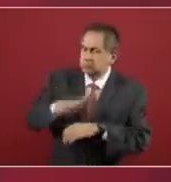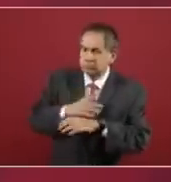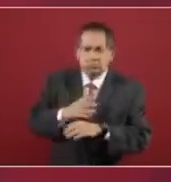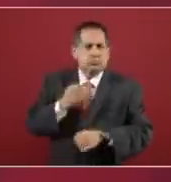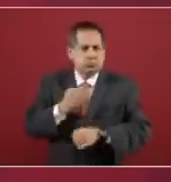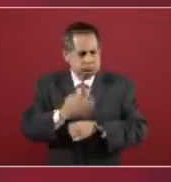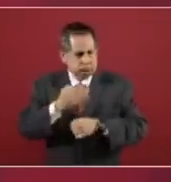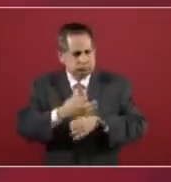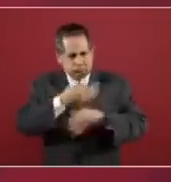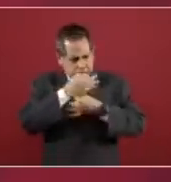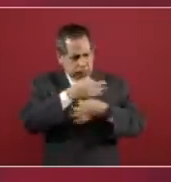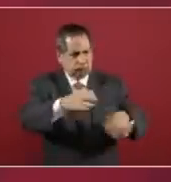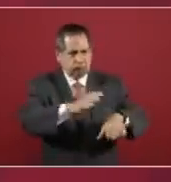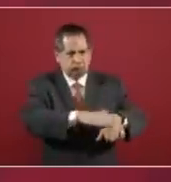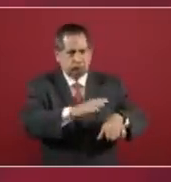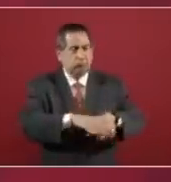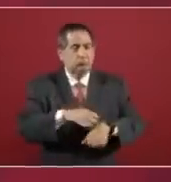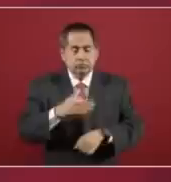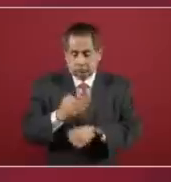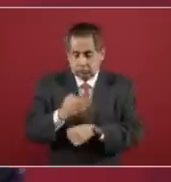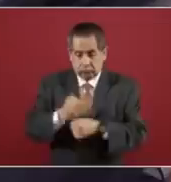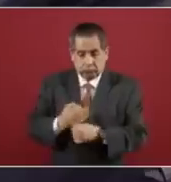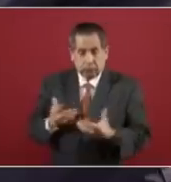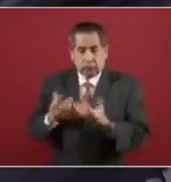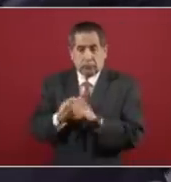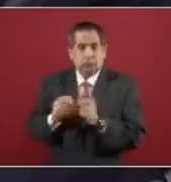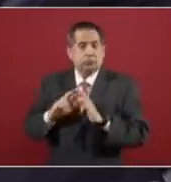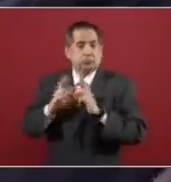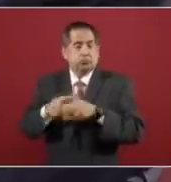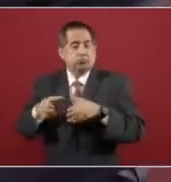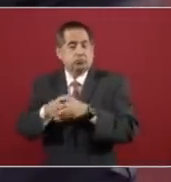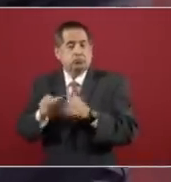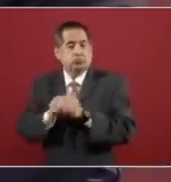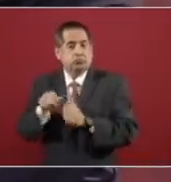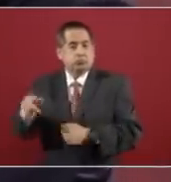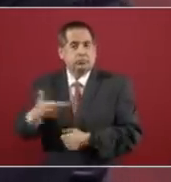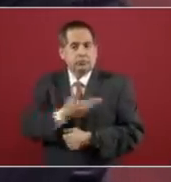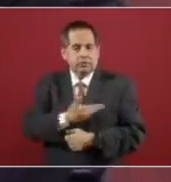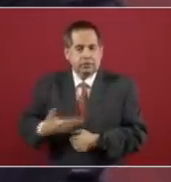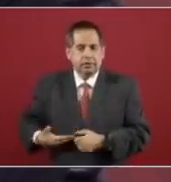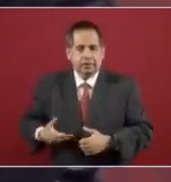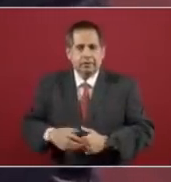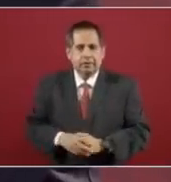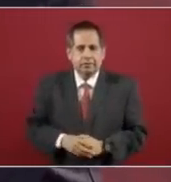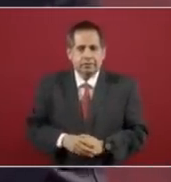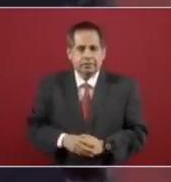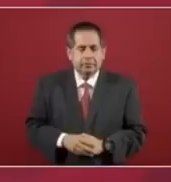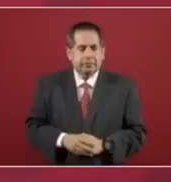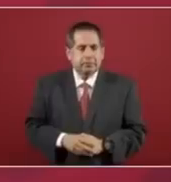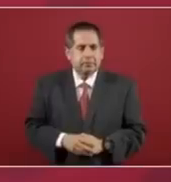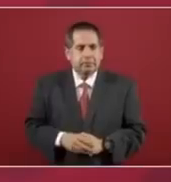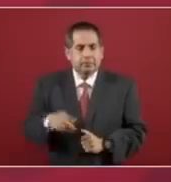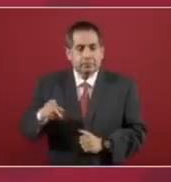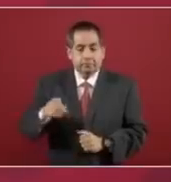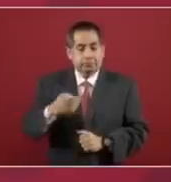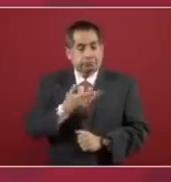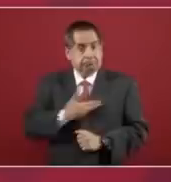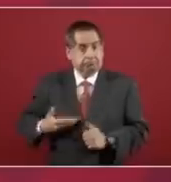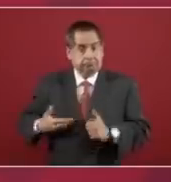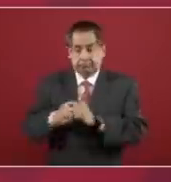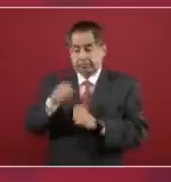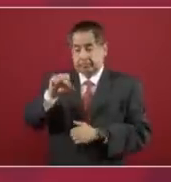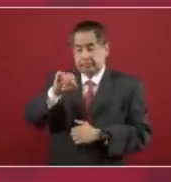una vez les adelanto que hoy voy a reunir con el presidente de la suprema corte de